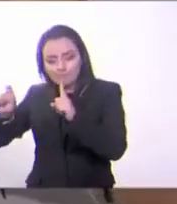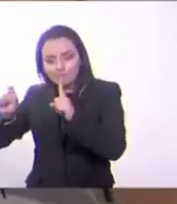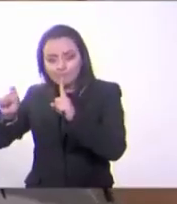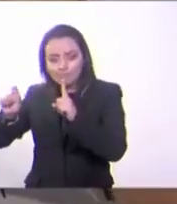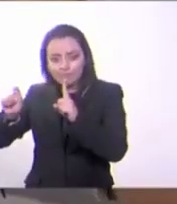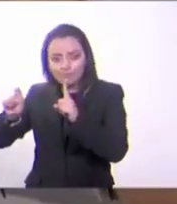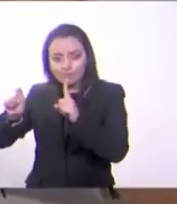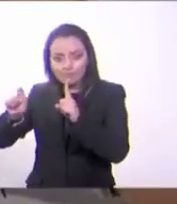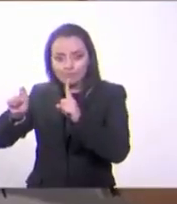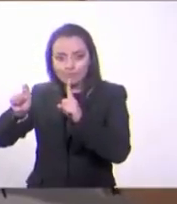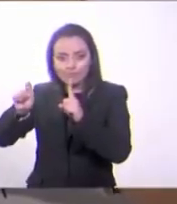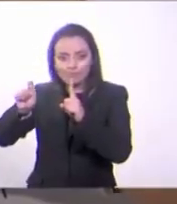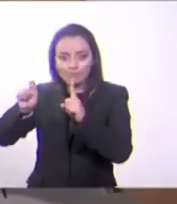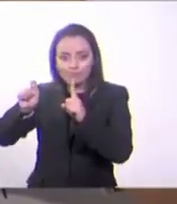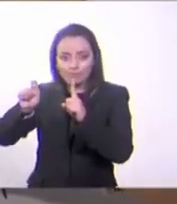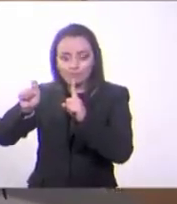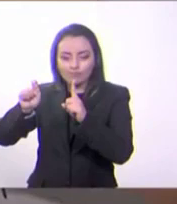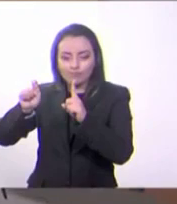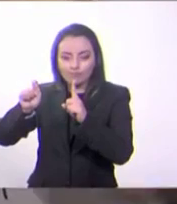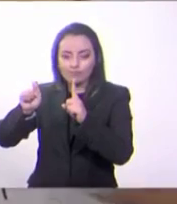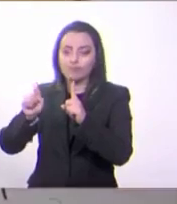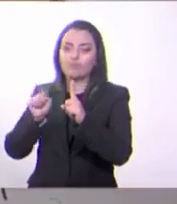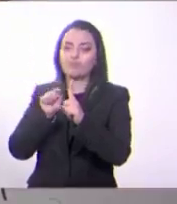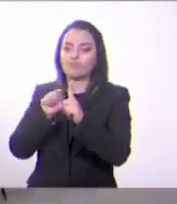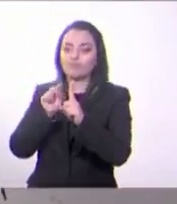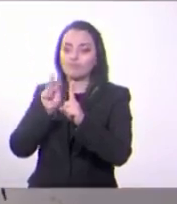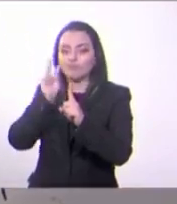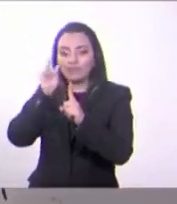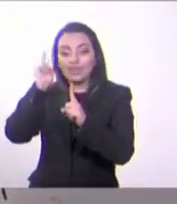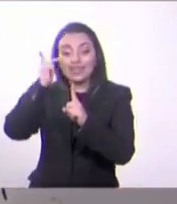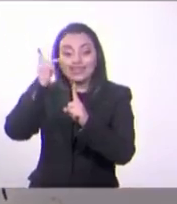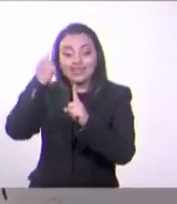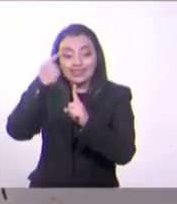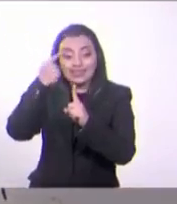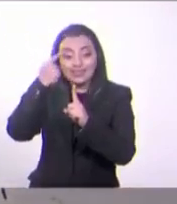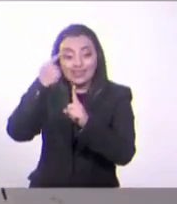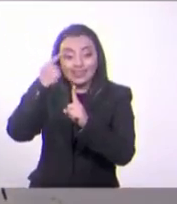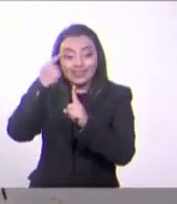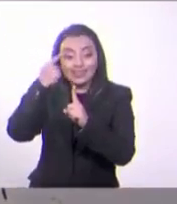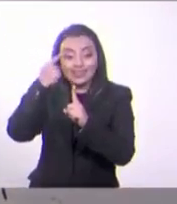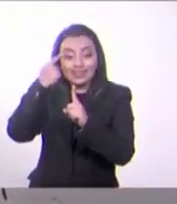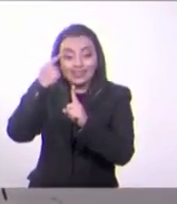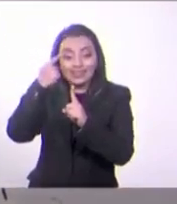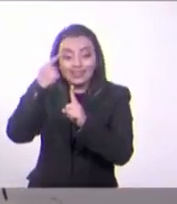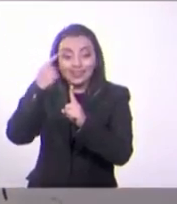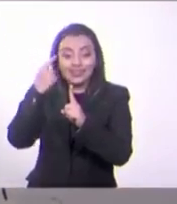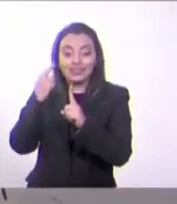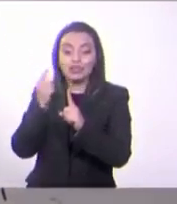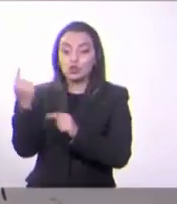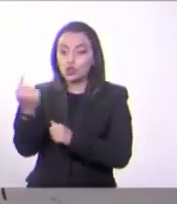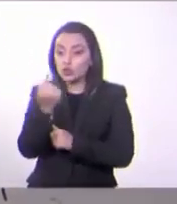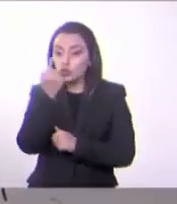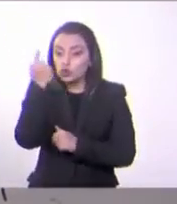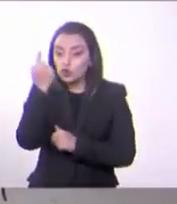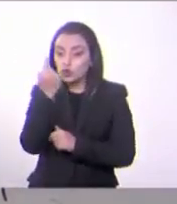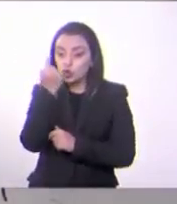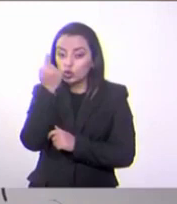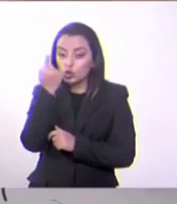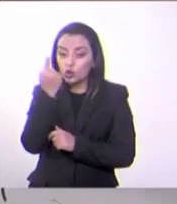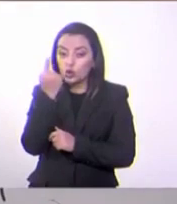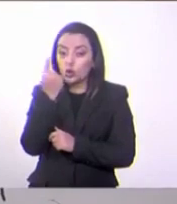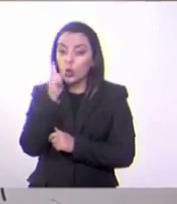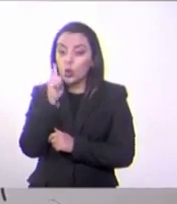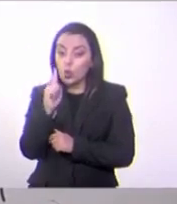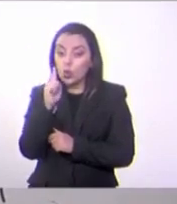Voy a trazar acá. Eso significa que la recta solo lo cortó en un